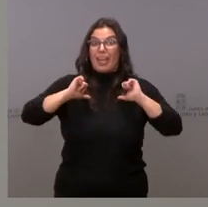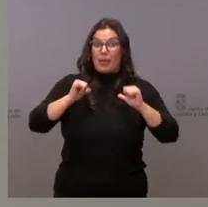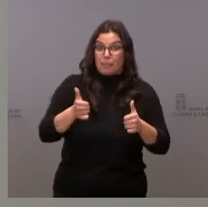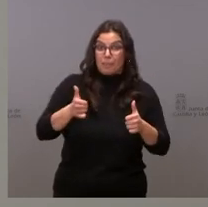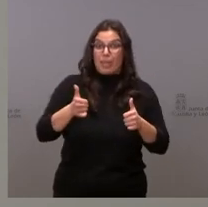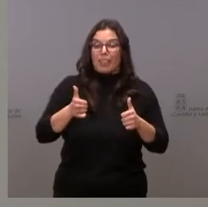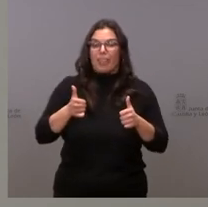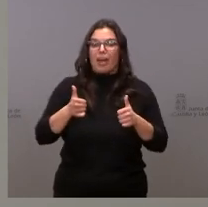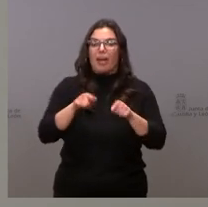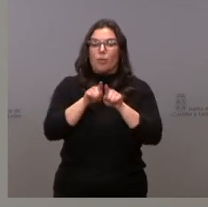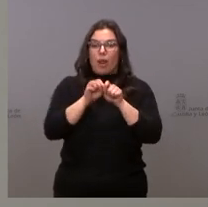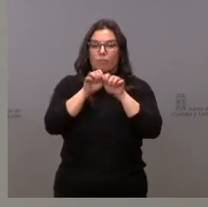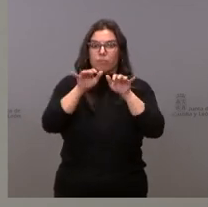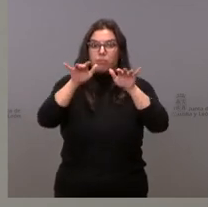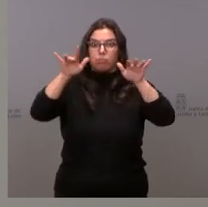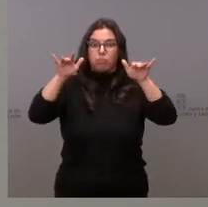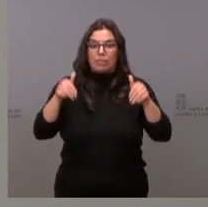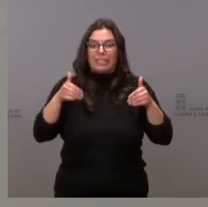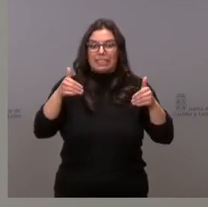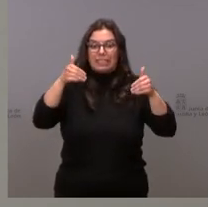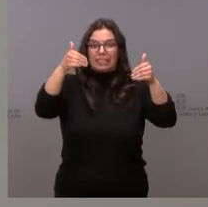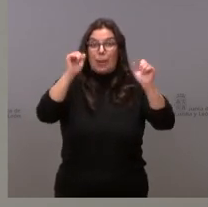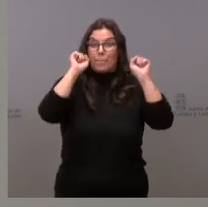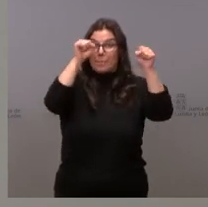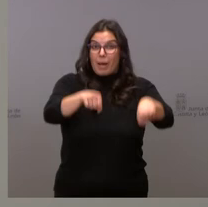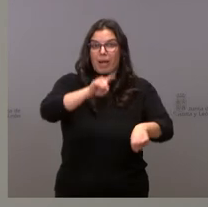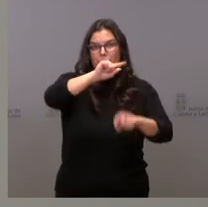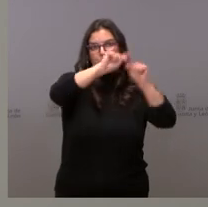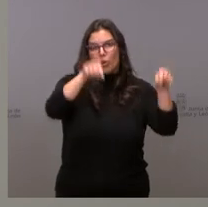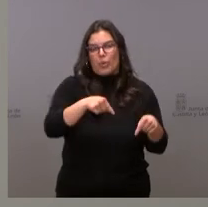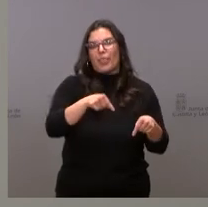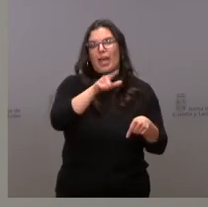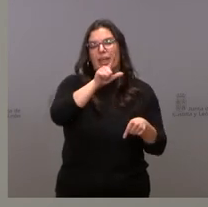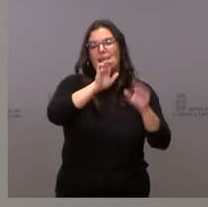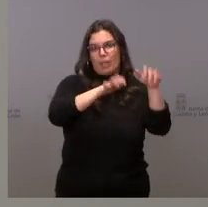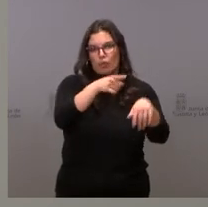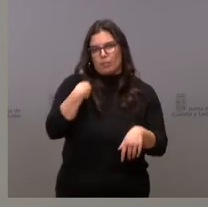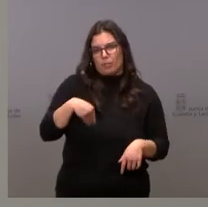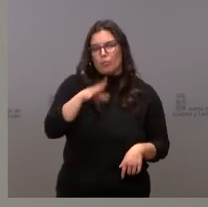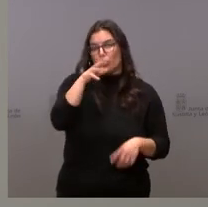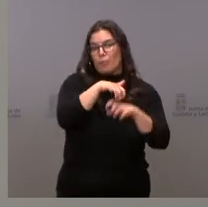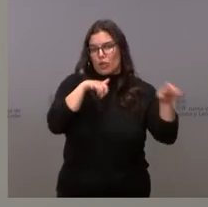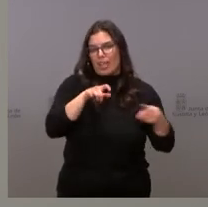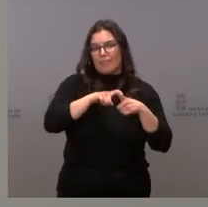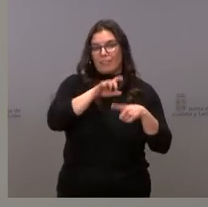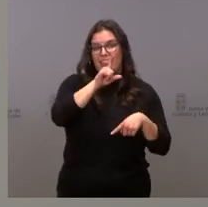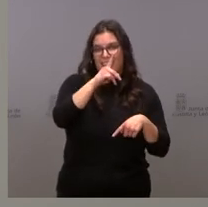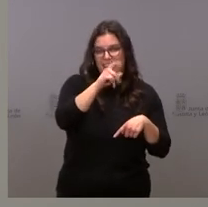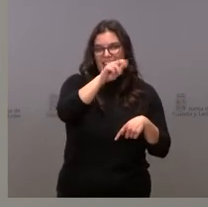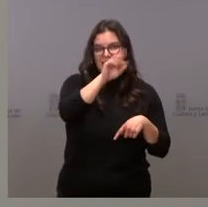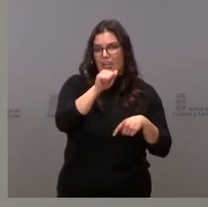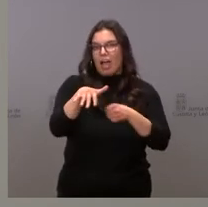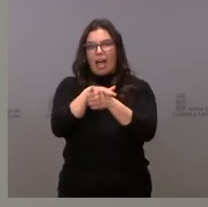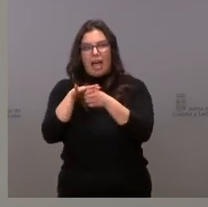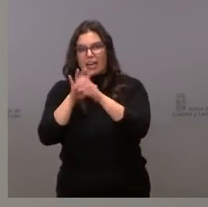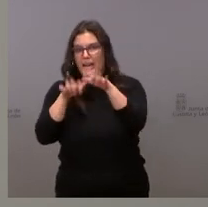todavía con más cantidad de pacientes delta en la provincia de león al área del área de salud tanto del bierzo como de